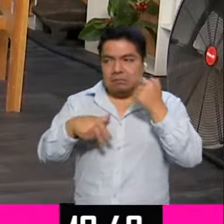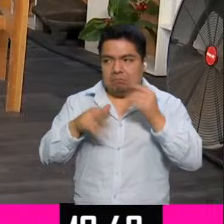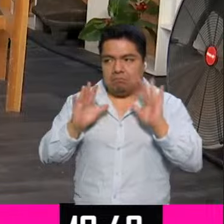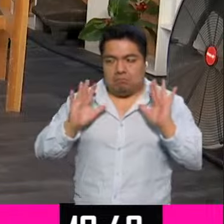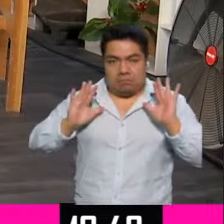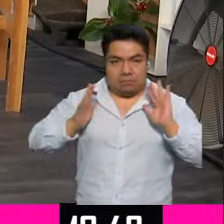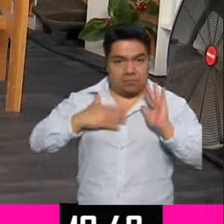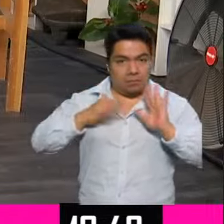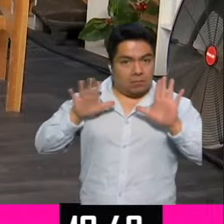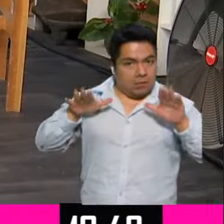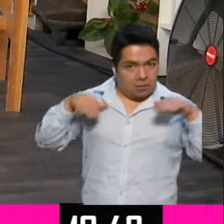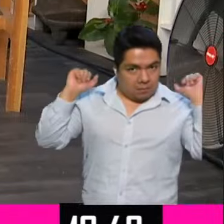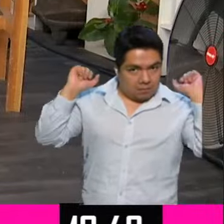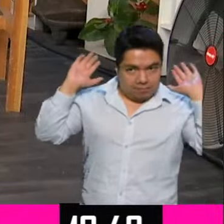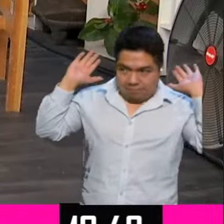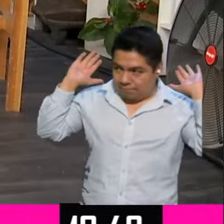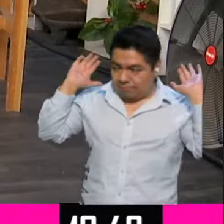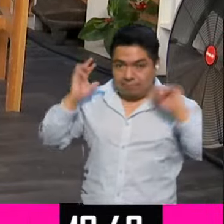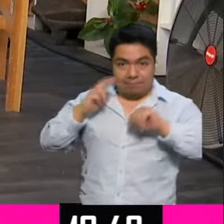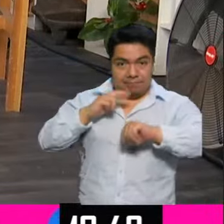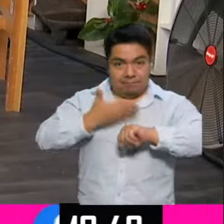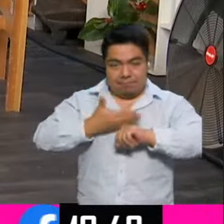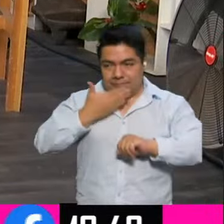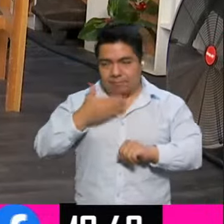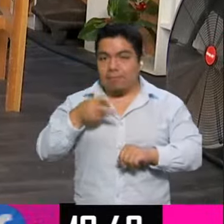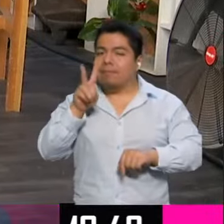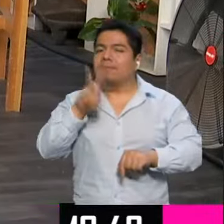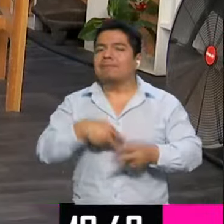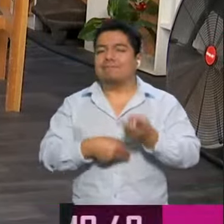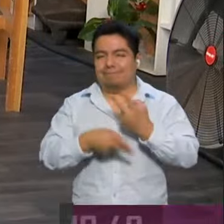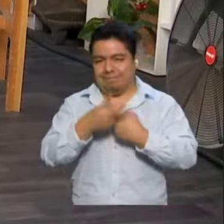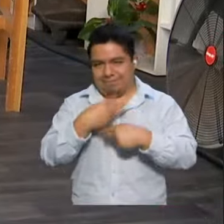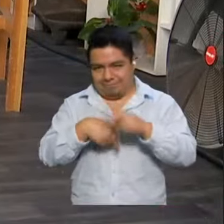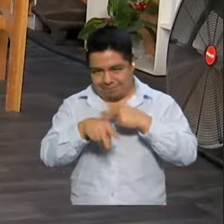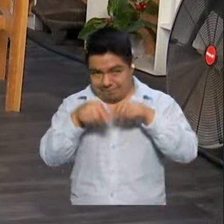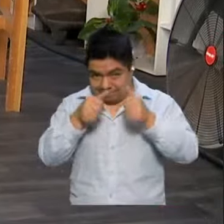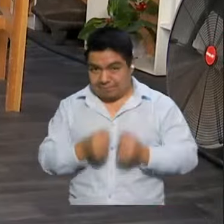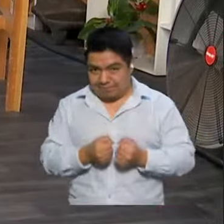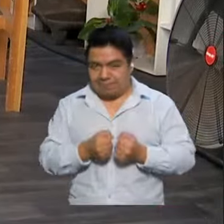responsable. Pero seguro vienen, ¿eh? Seguro vamos a estar aquí. Vámonos a una pausita.